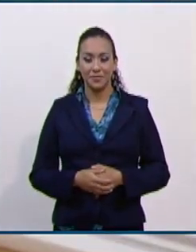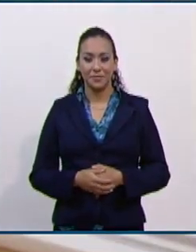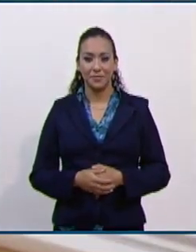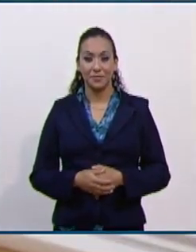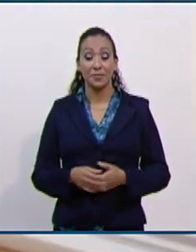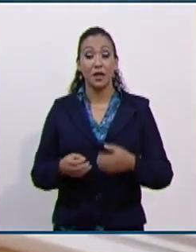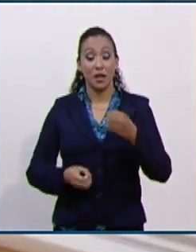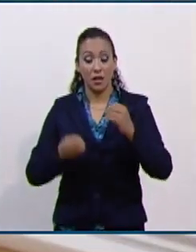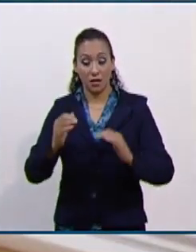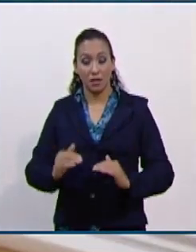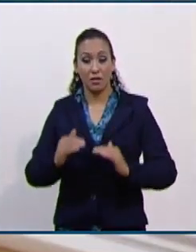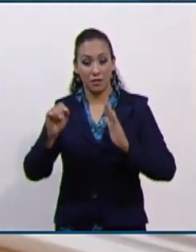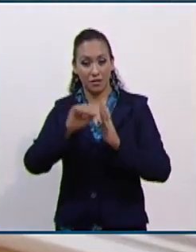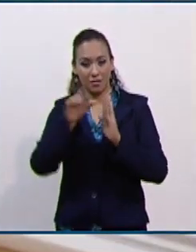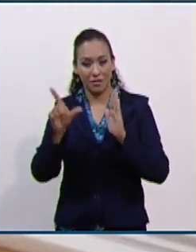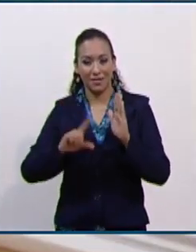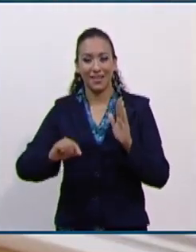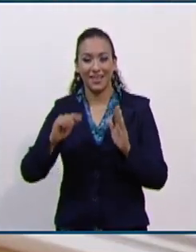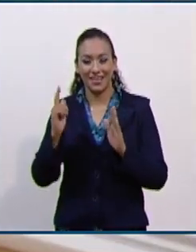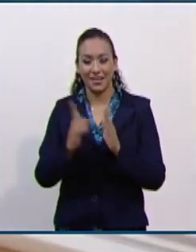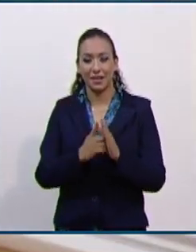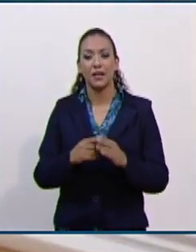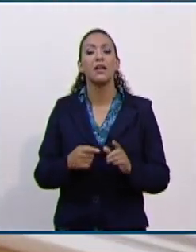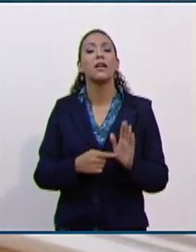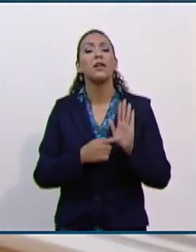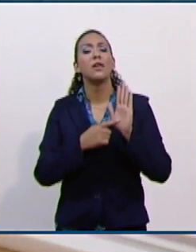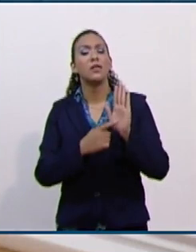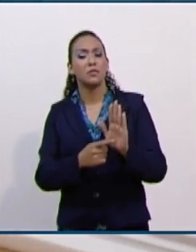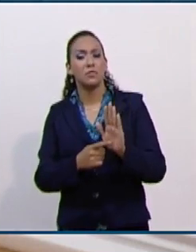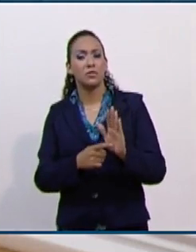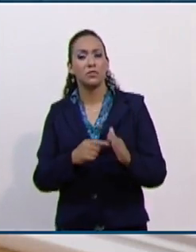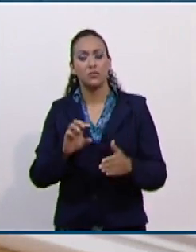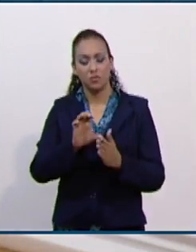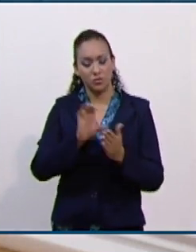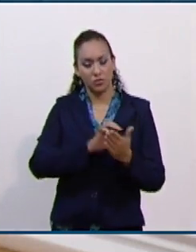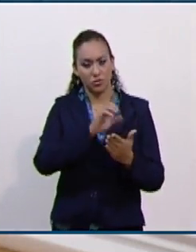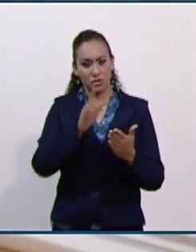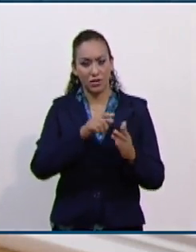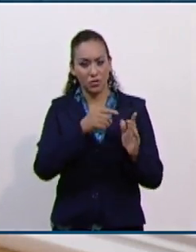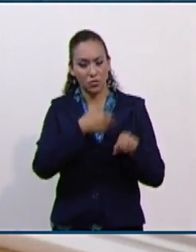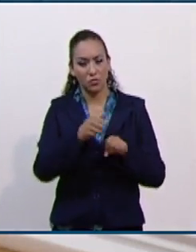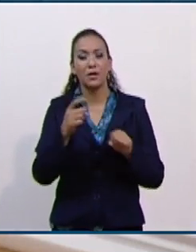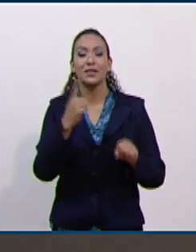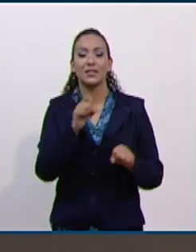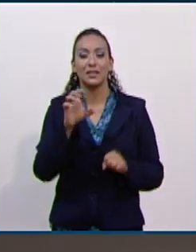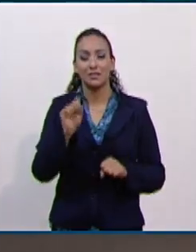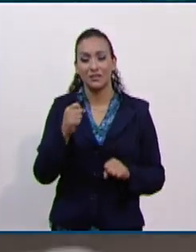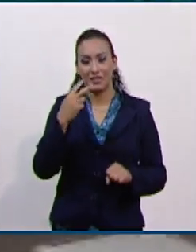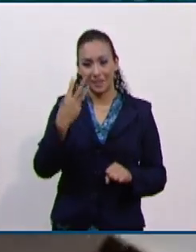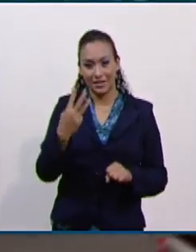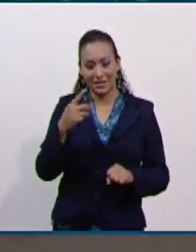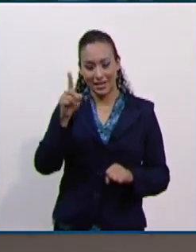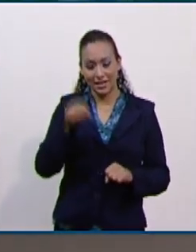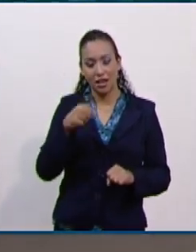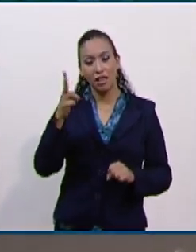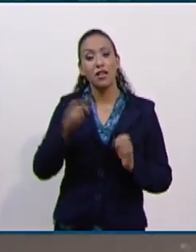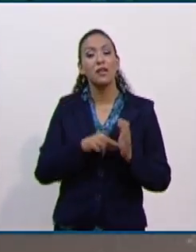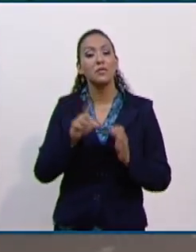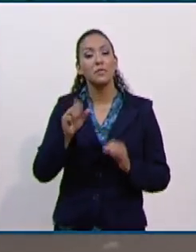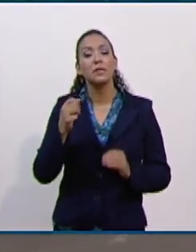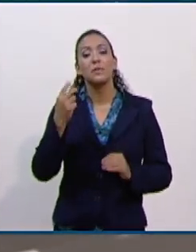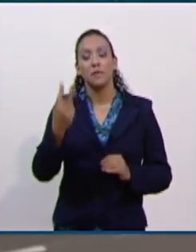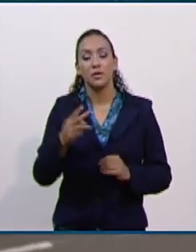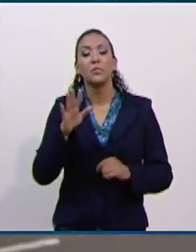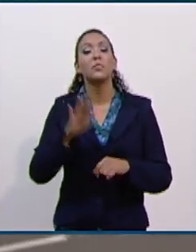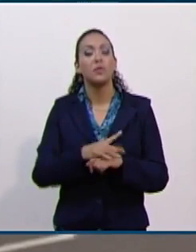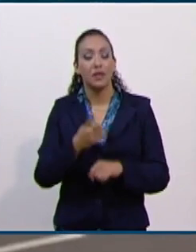Y la Suprema Corte destacó la resolución emitida en la acción de inconstitucionalidad 163-2022, en la que el Pleno determinó